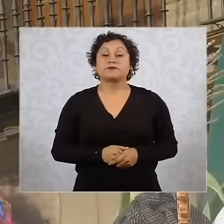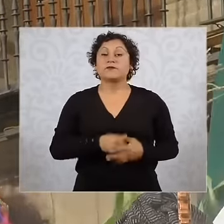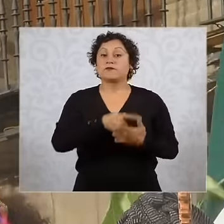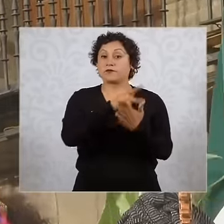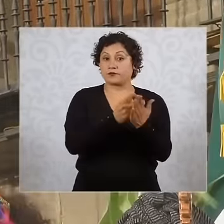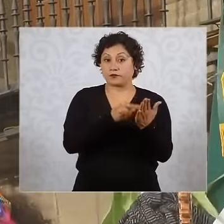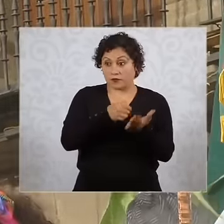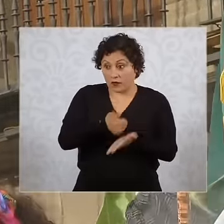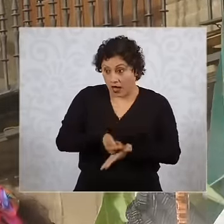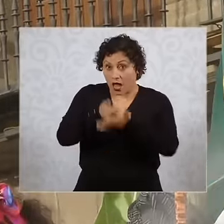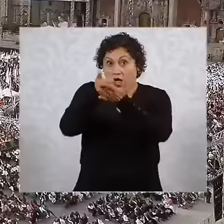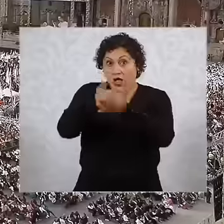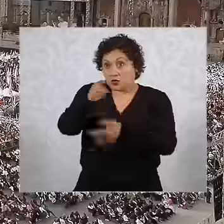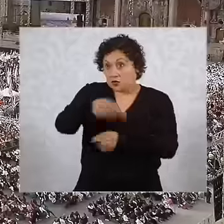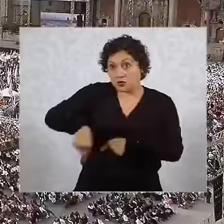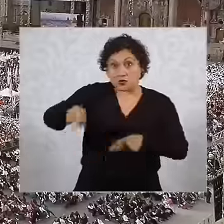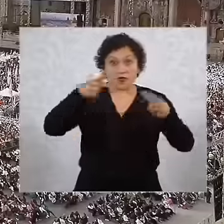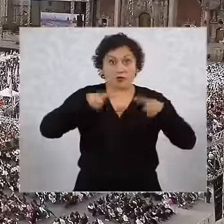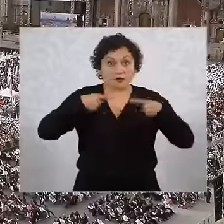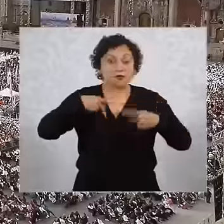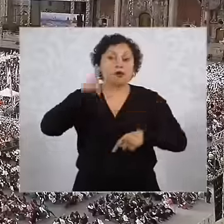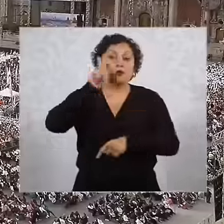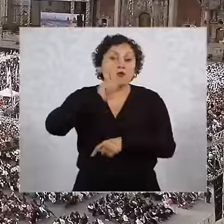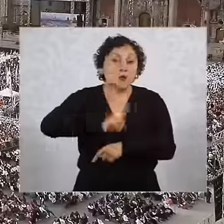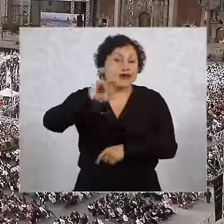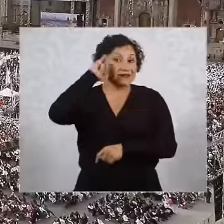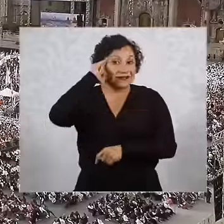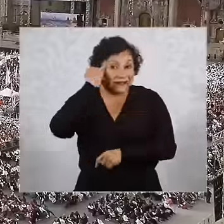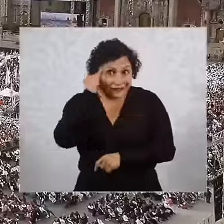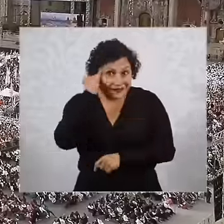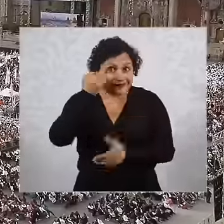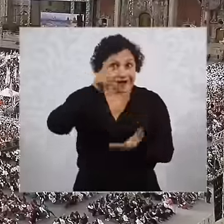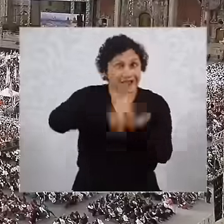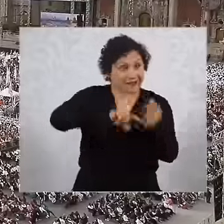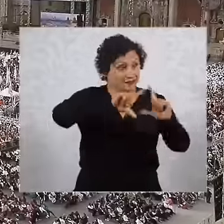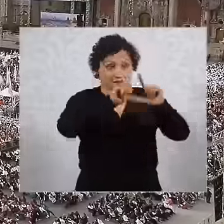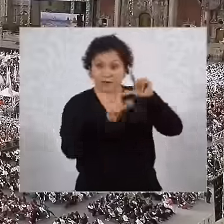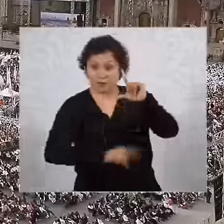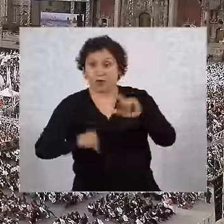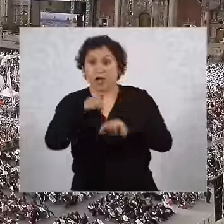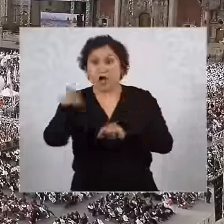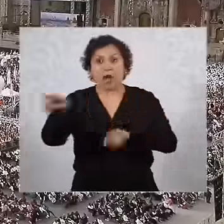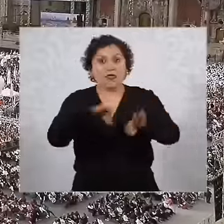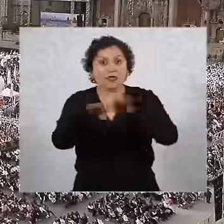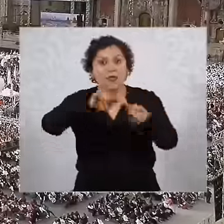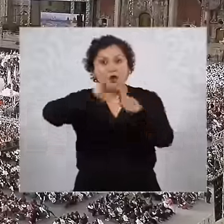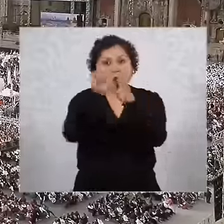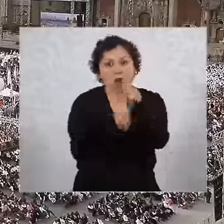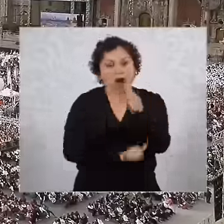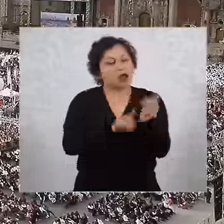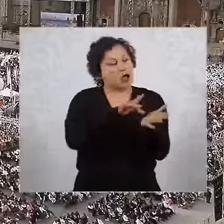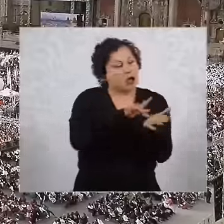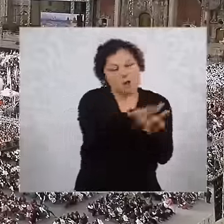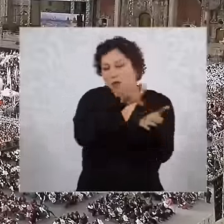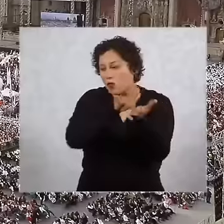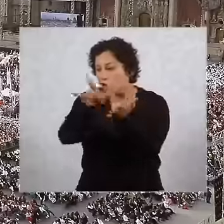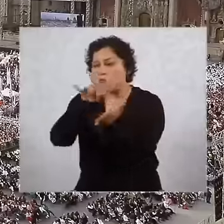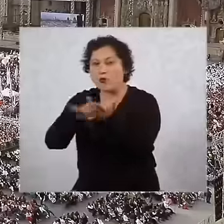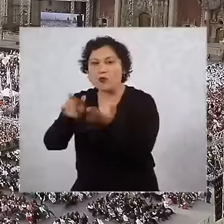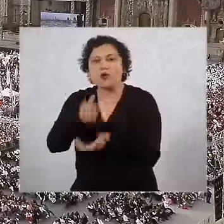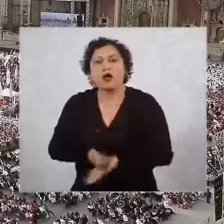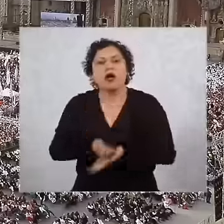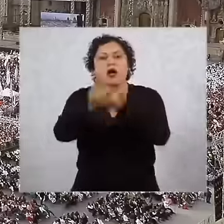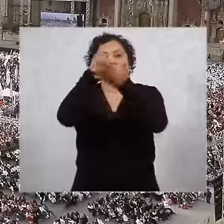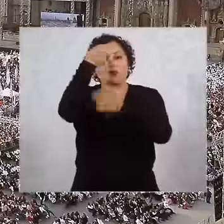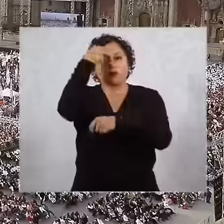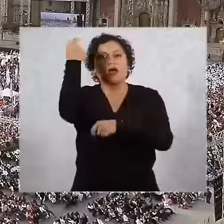las mujeres indígenas artesanas de todo el país. Y tendremos un esquema de comercialización